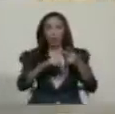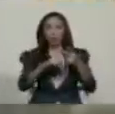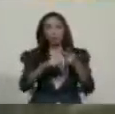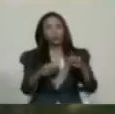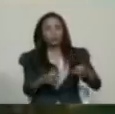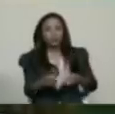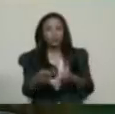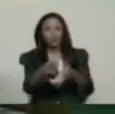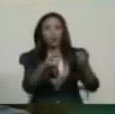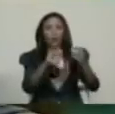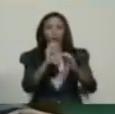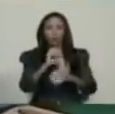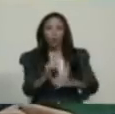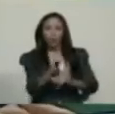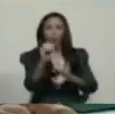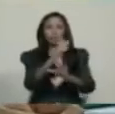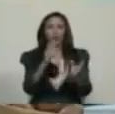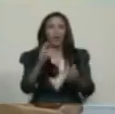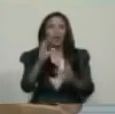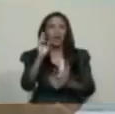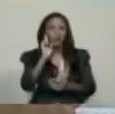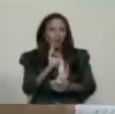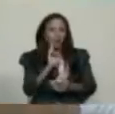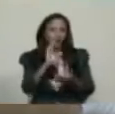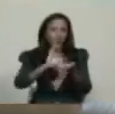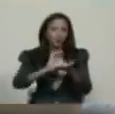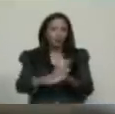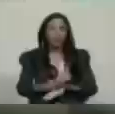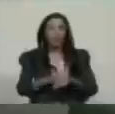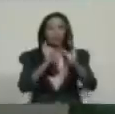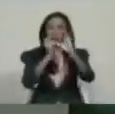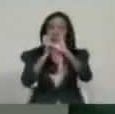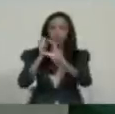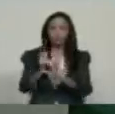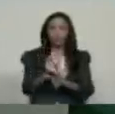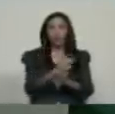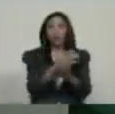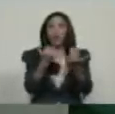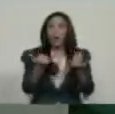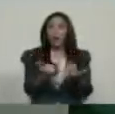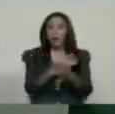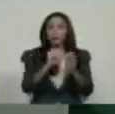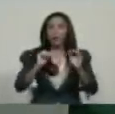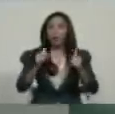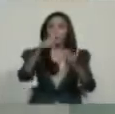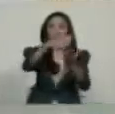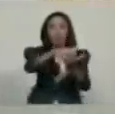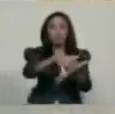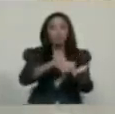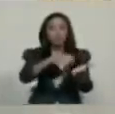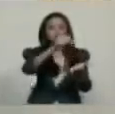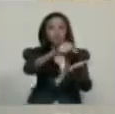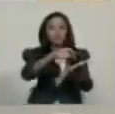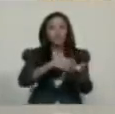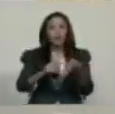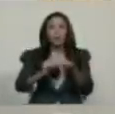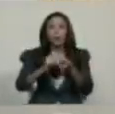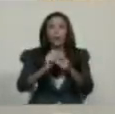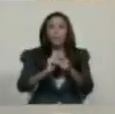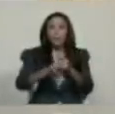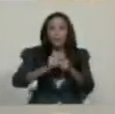minas del oro azul, coltán, y ahora nos vamos al inicio de la siembra de papas